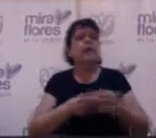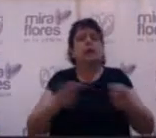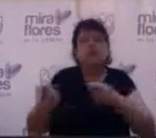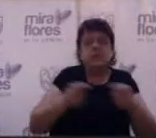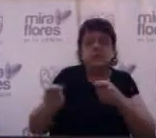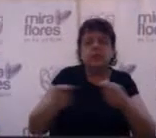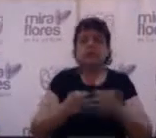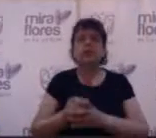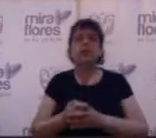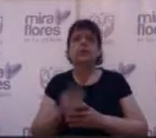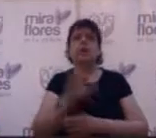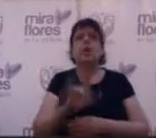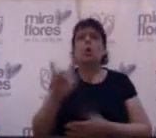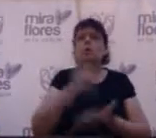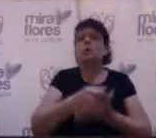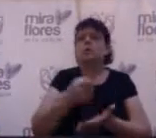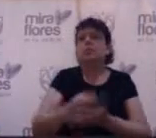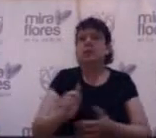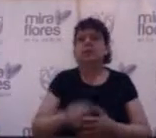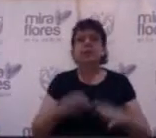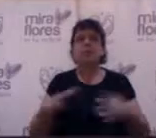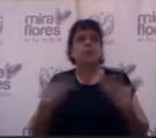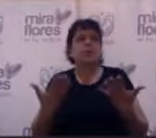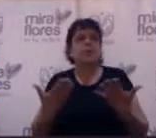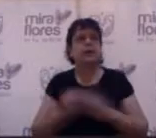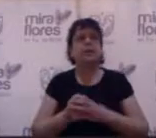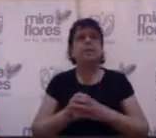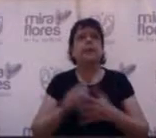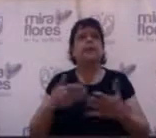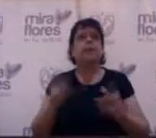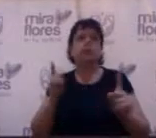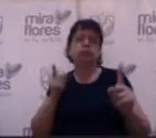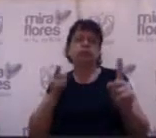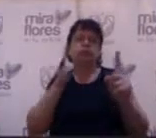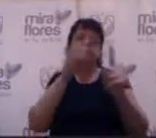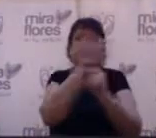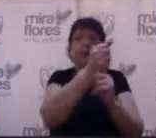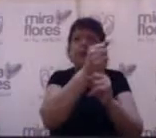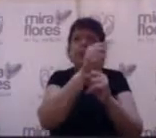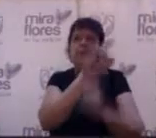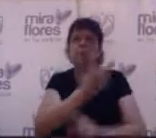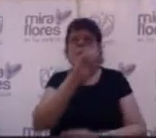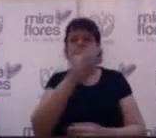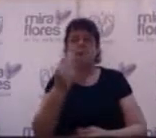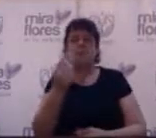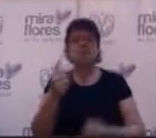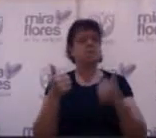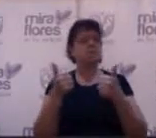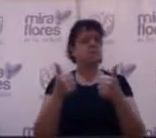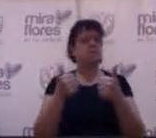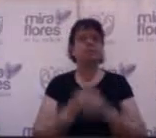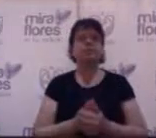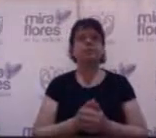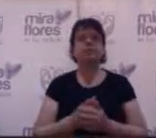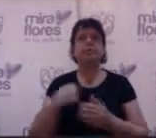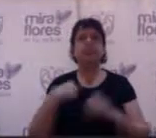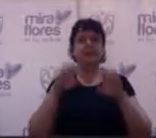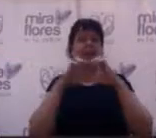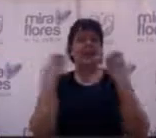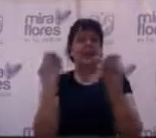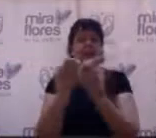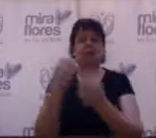de los recursos para poder haber llegado a lo que se ha llegado, el 96% de ejecución presupuestaria. De verdad que el equipo